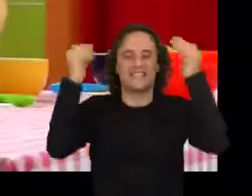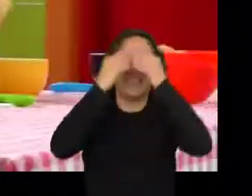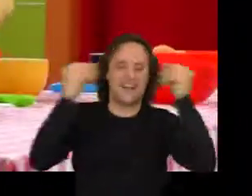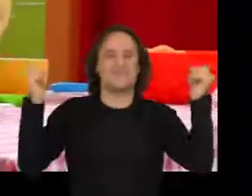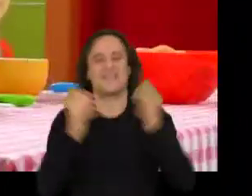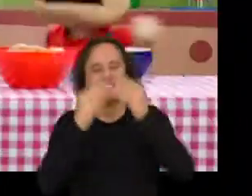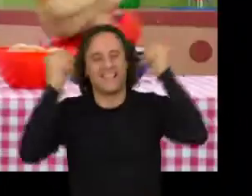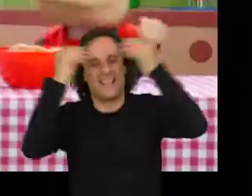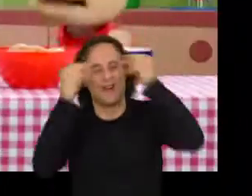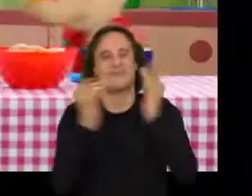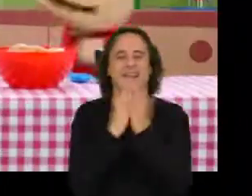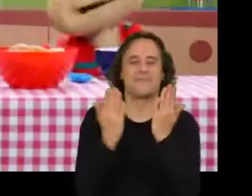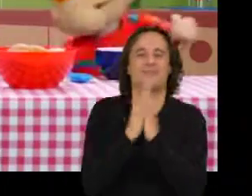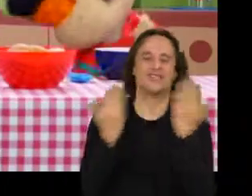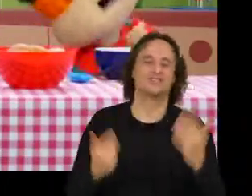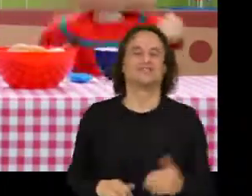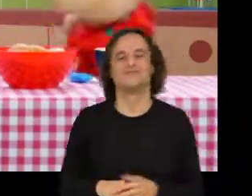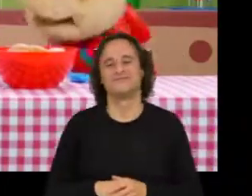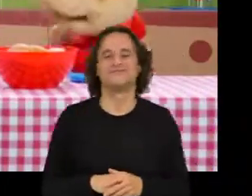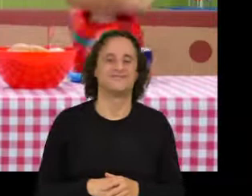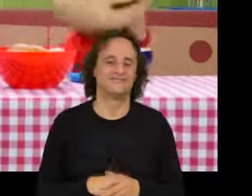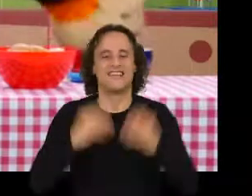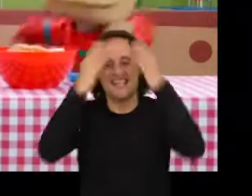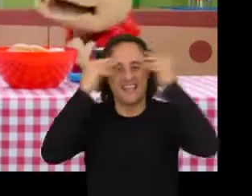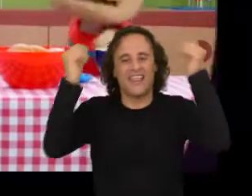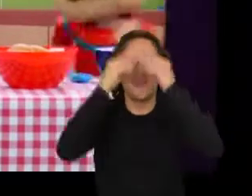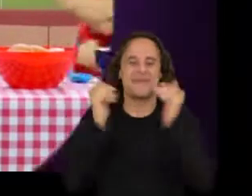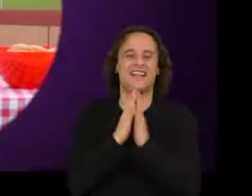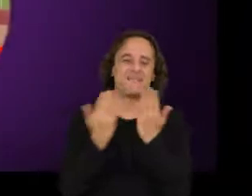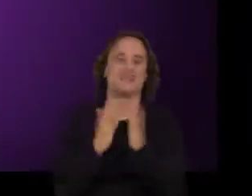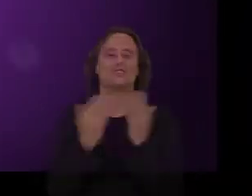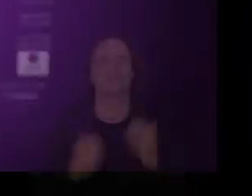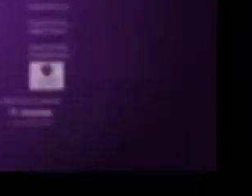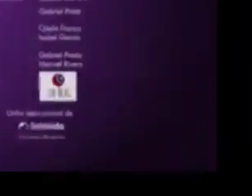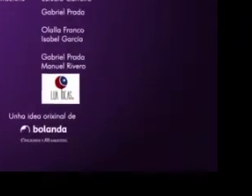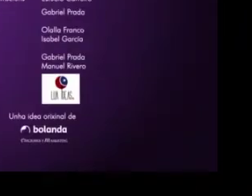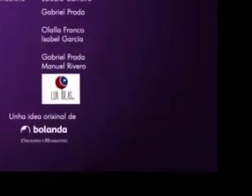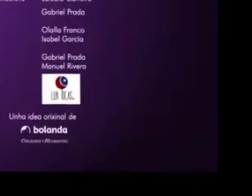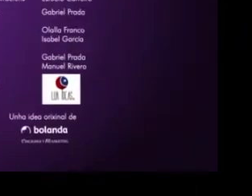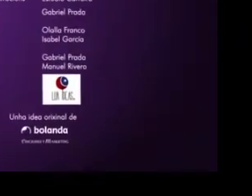Es que quiero meos libros.